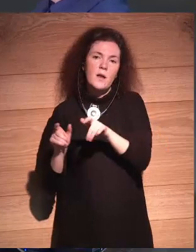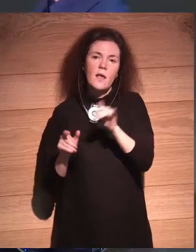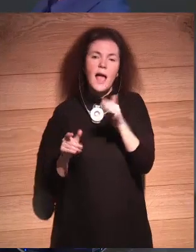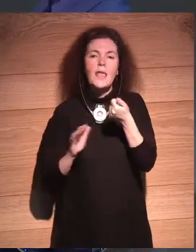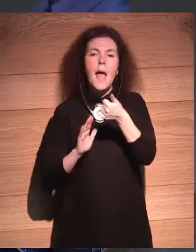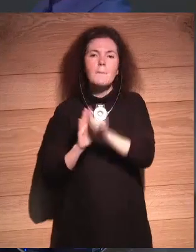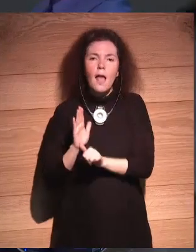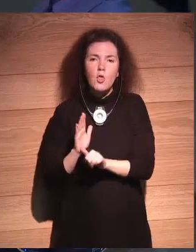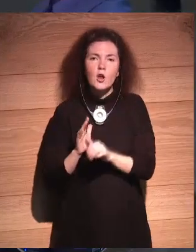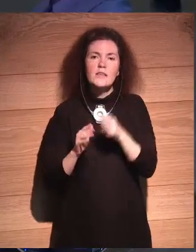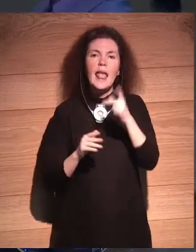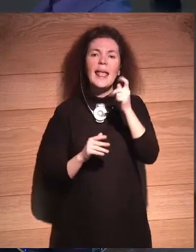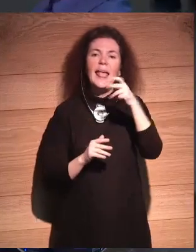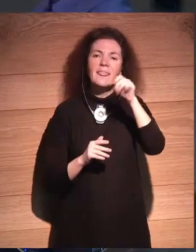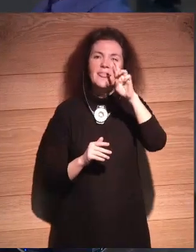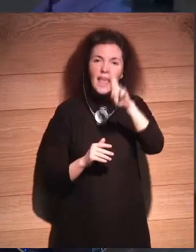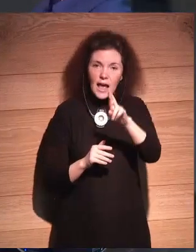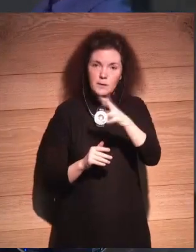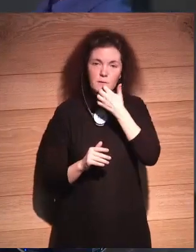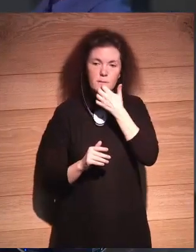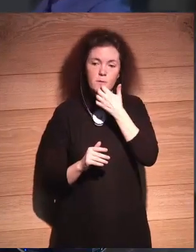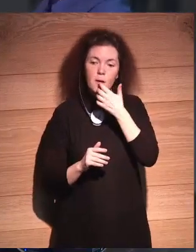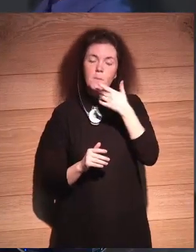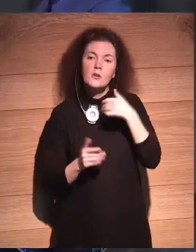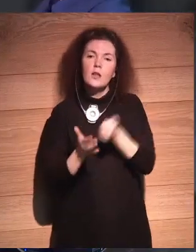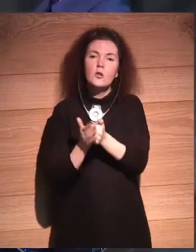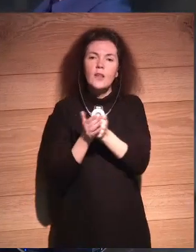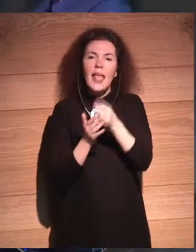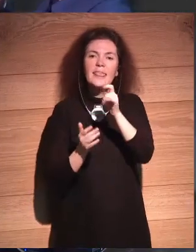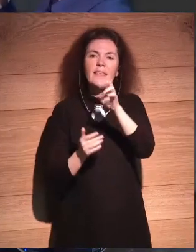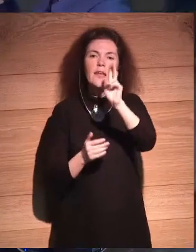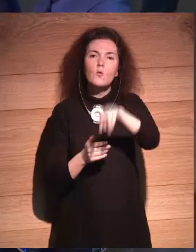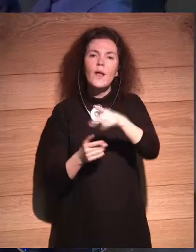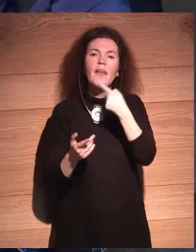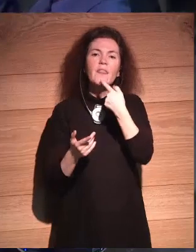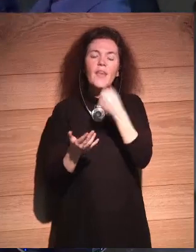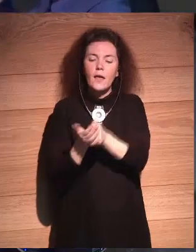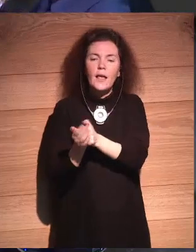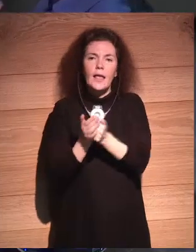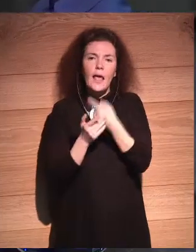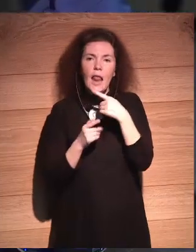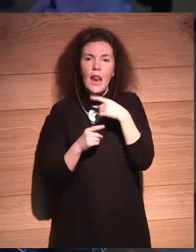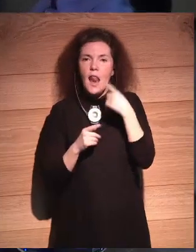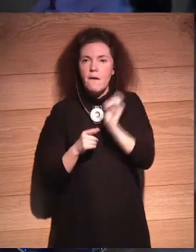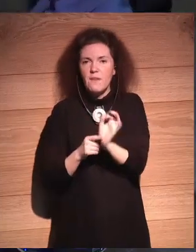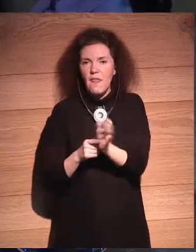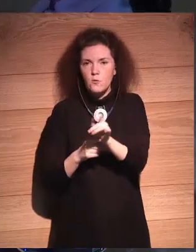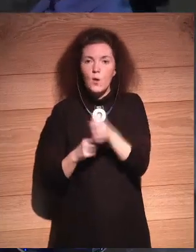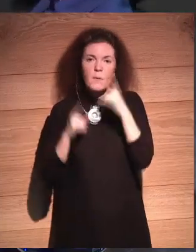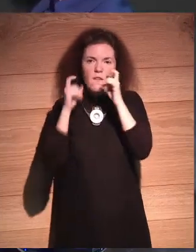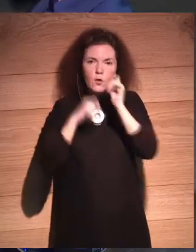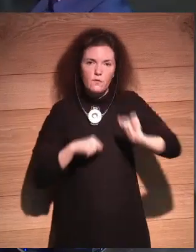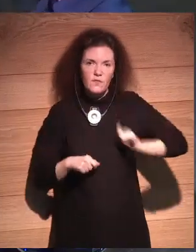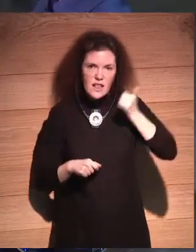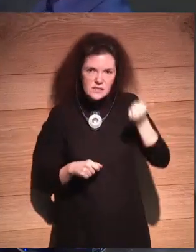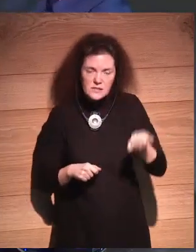tenemos aplicaciones, tenemos el Tinder, y lo que nadie pone en Tinder es la verdad. Pone fotos que son falsas, información que puede ser